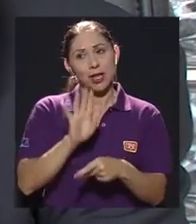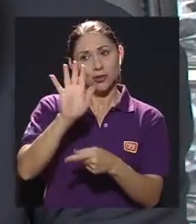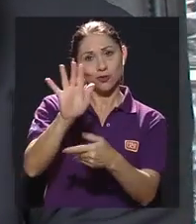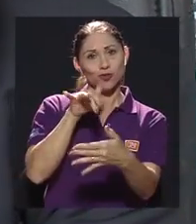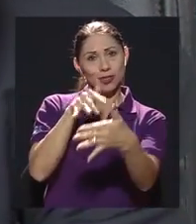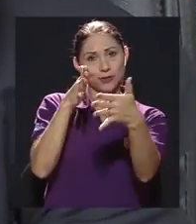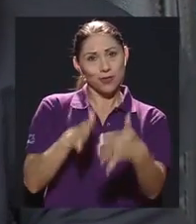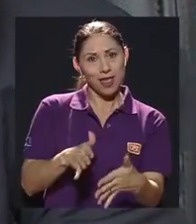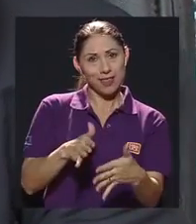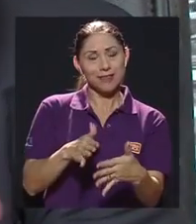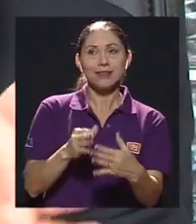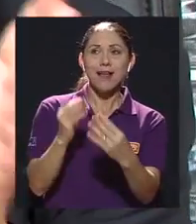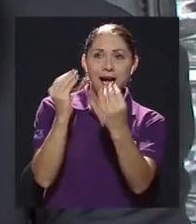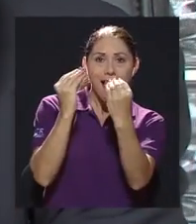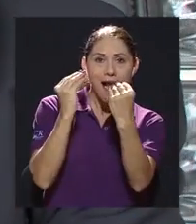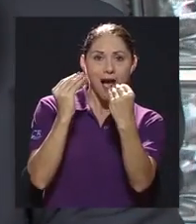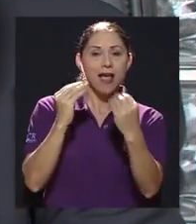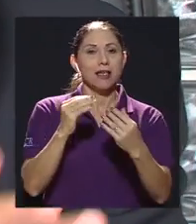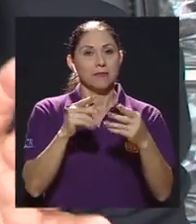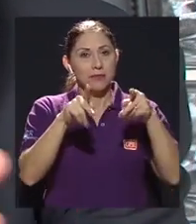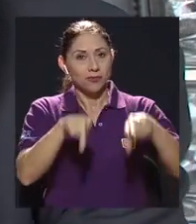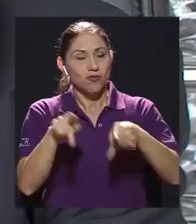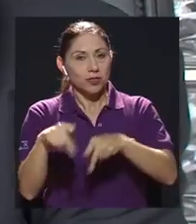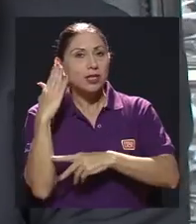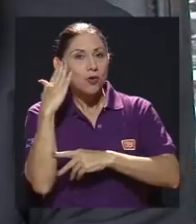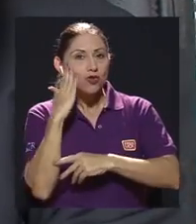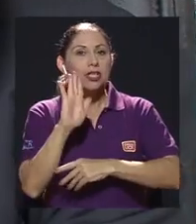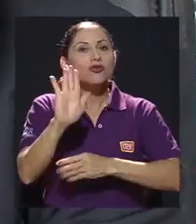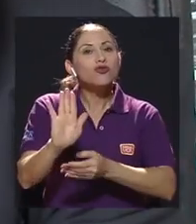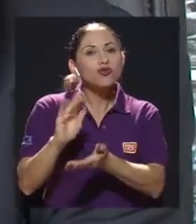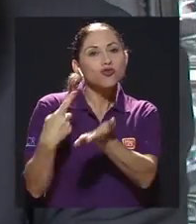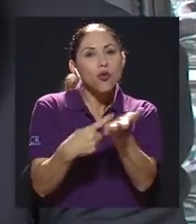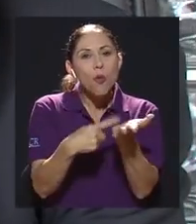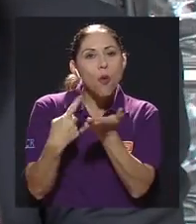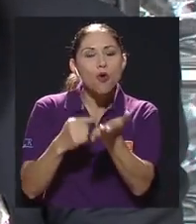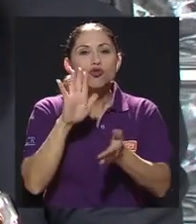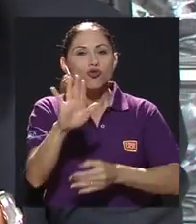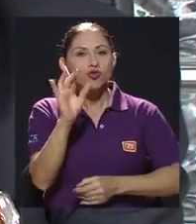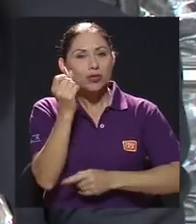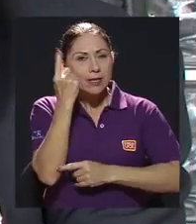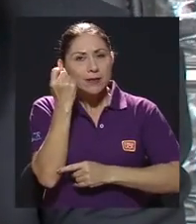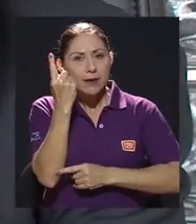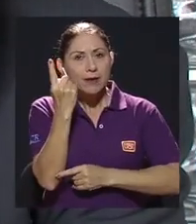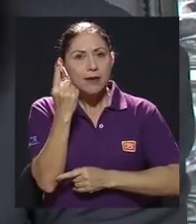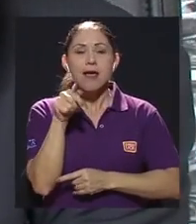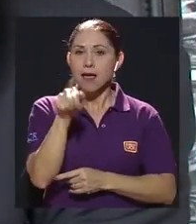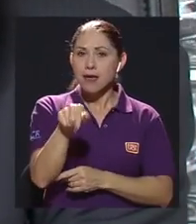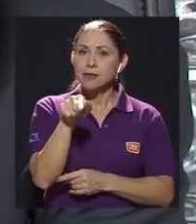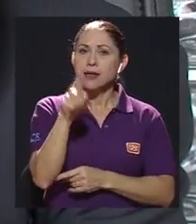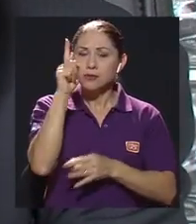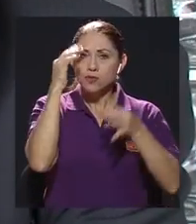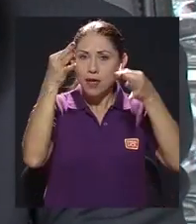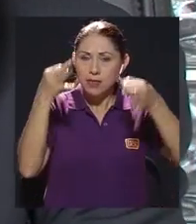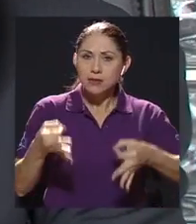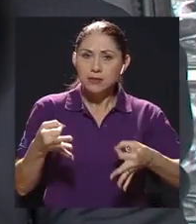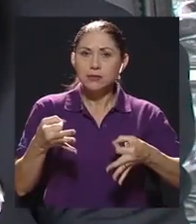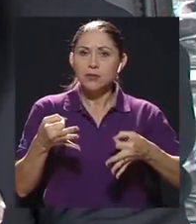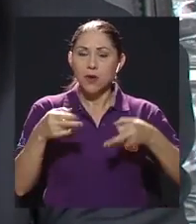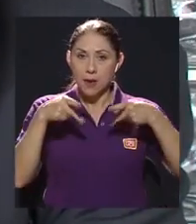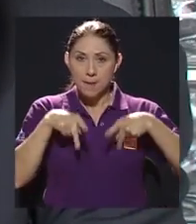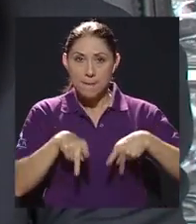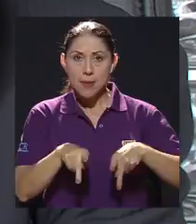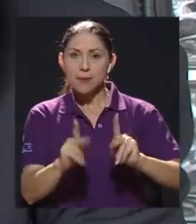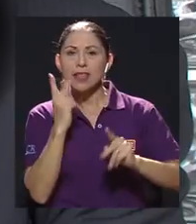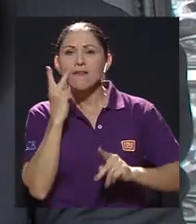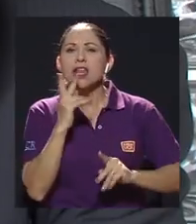y quienes conocen sus comentarios y sus interpretaciones, esa es una decisión que nos permite ver